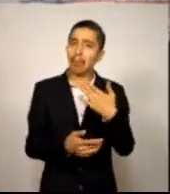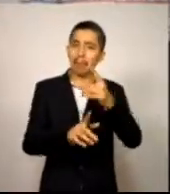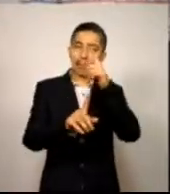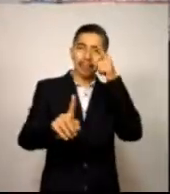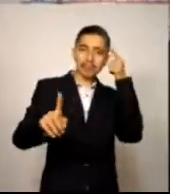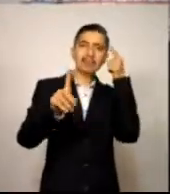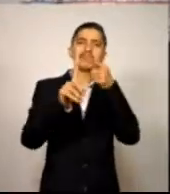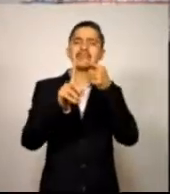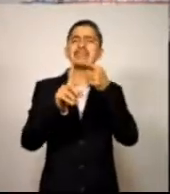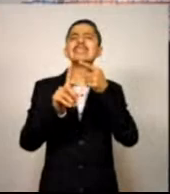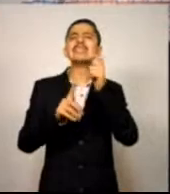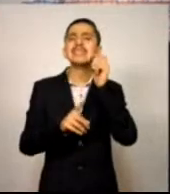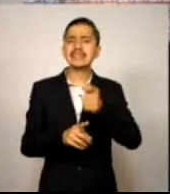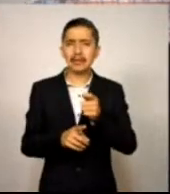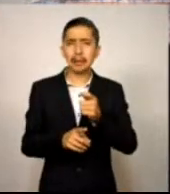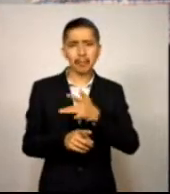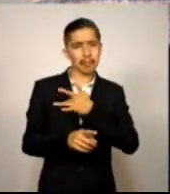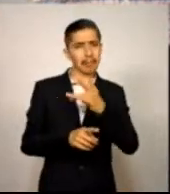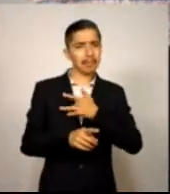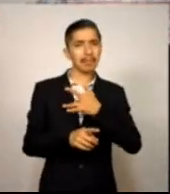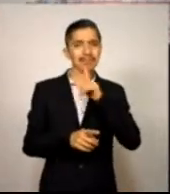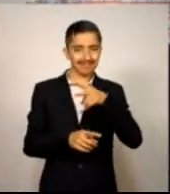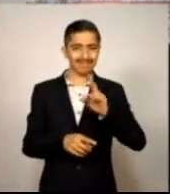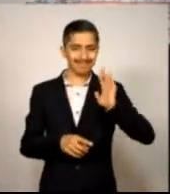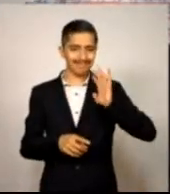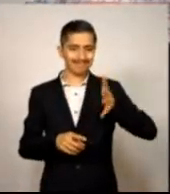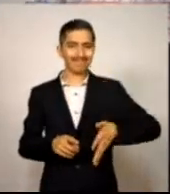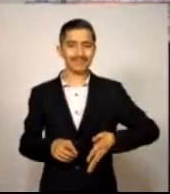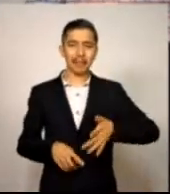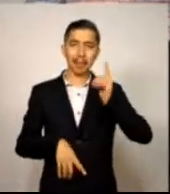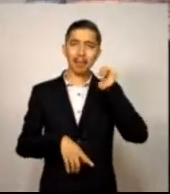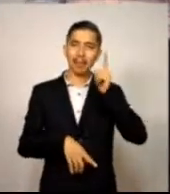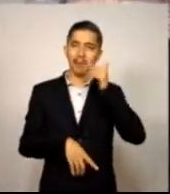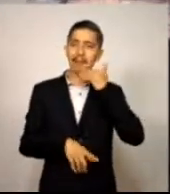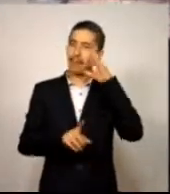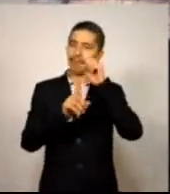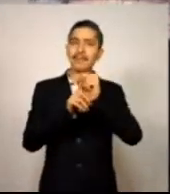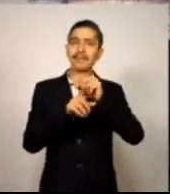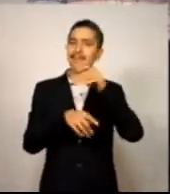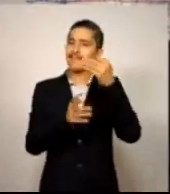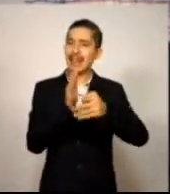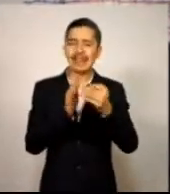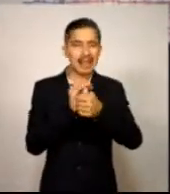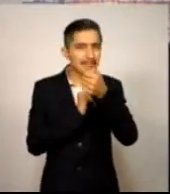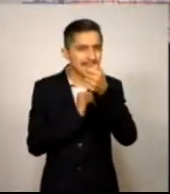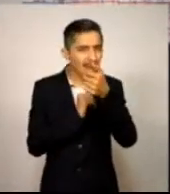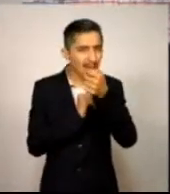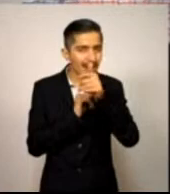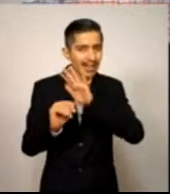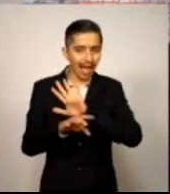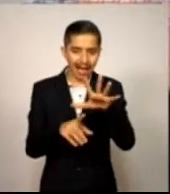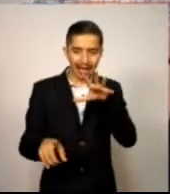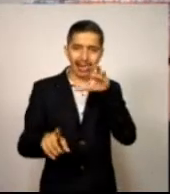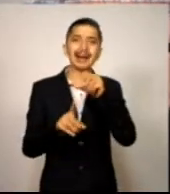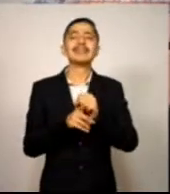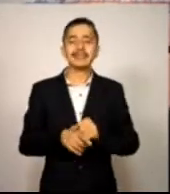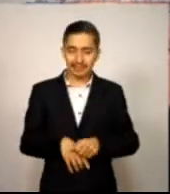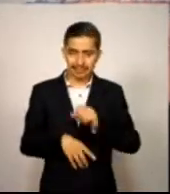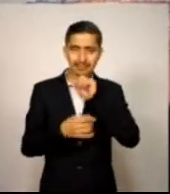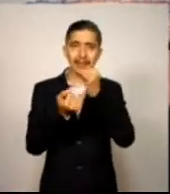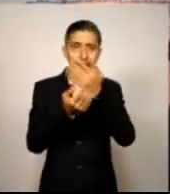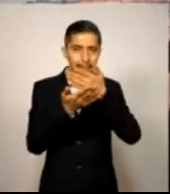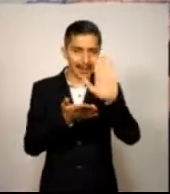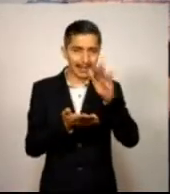que nos llena de orgullo y que estaba a punto de lograrse nos faltan muy pocas iríamos además a hacer